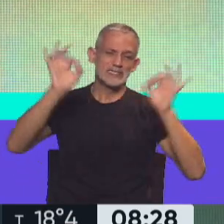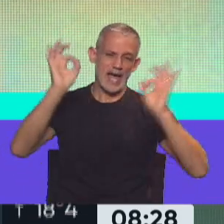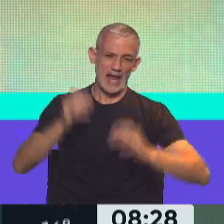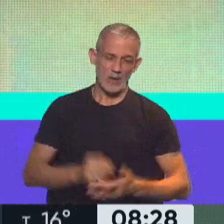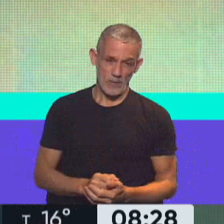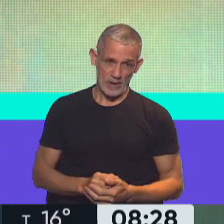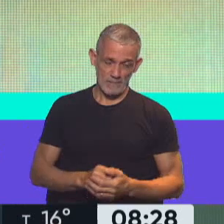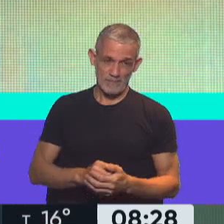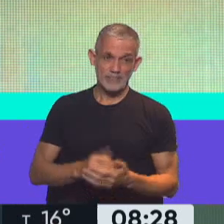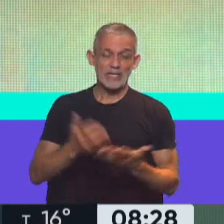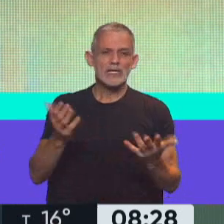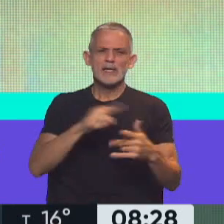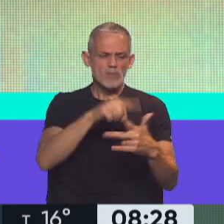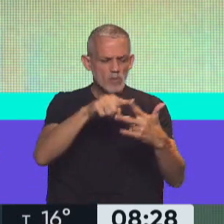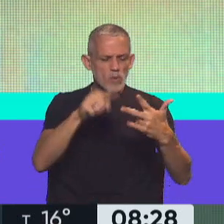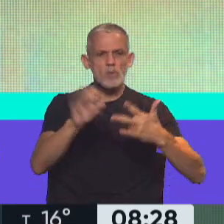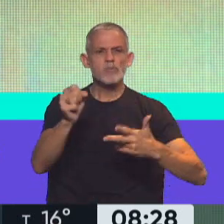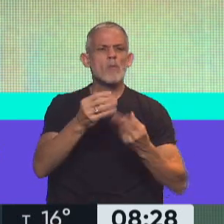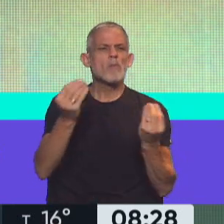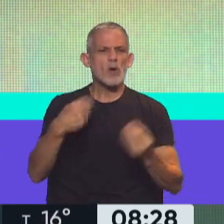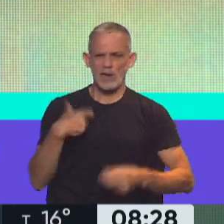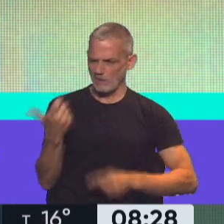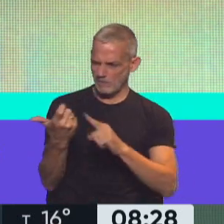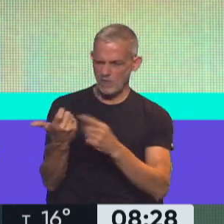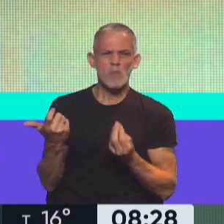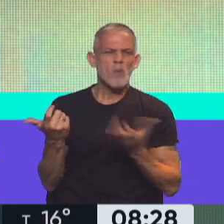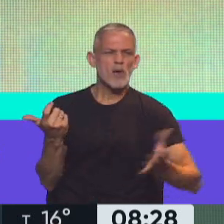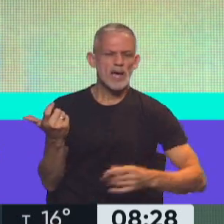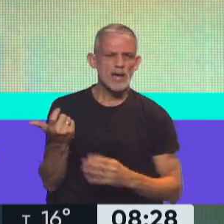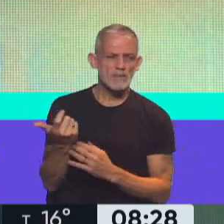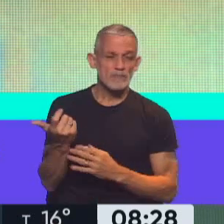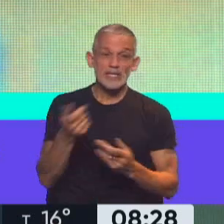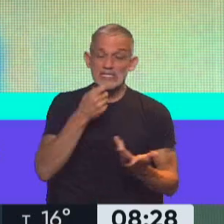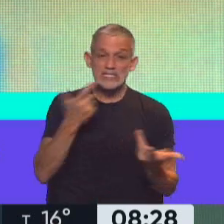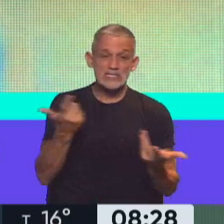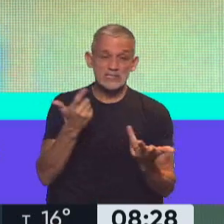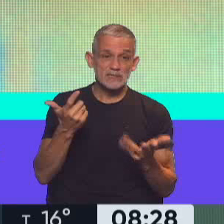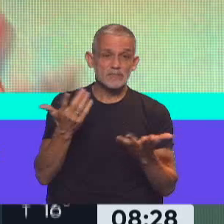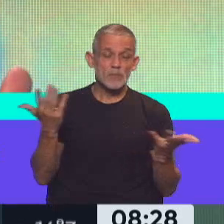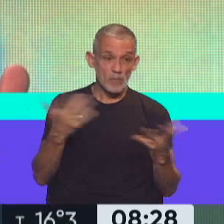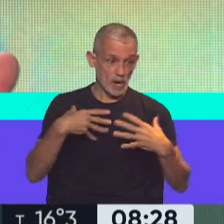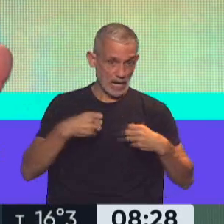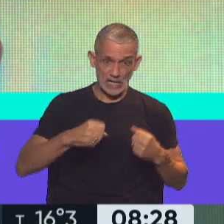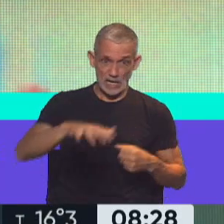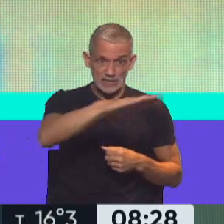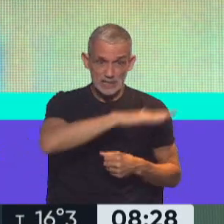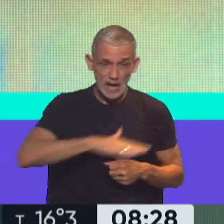muertes. ¿Por qué se necesita un pase sanitario si en función